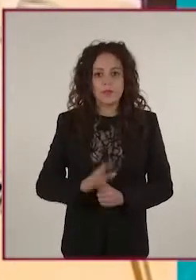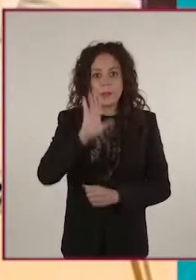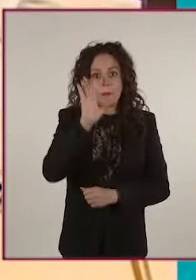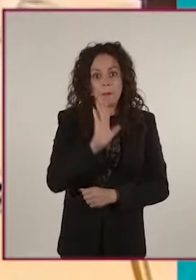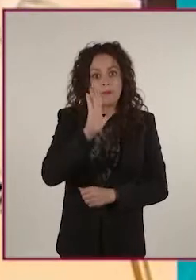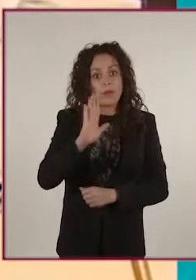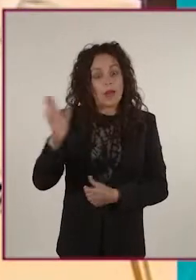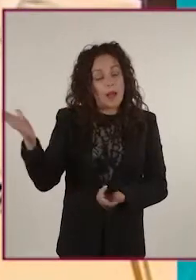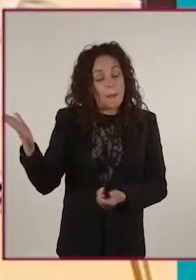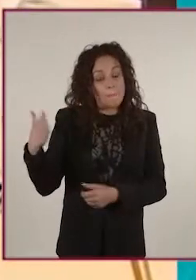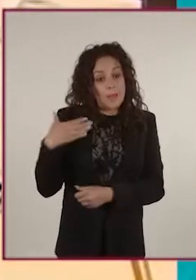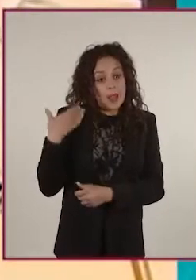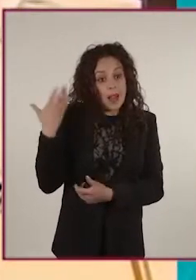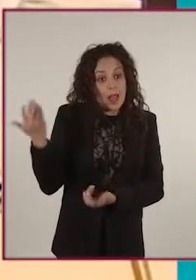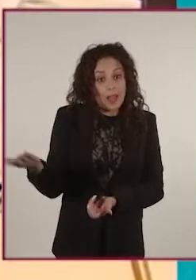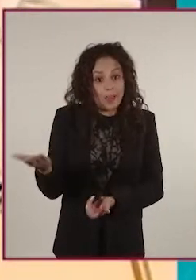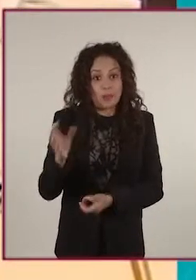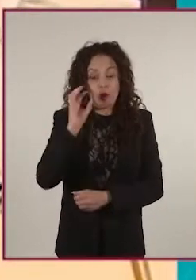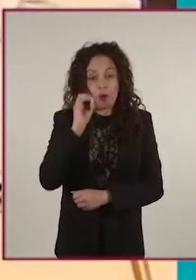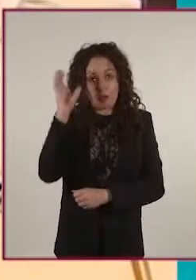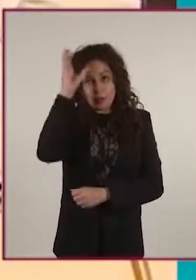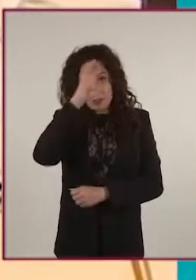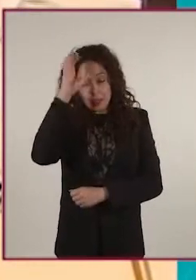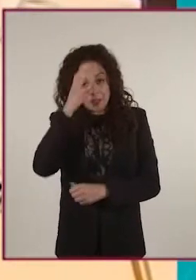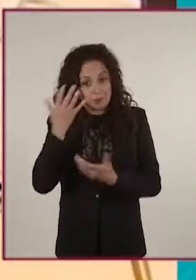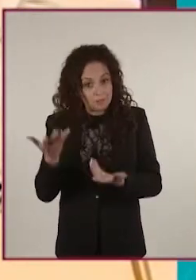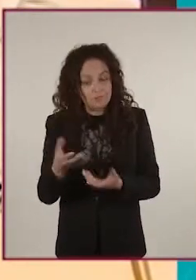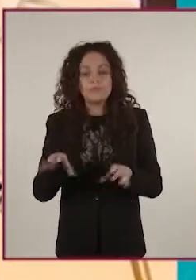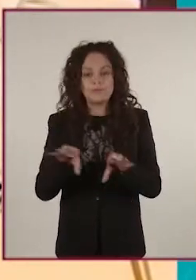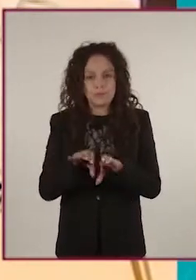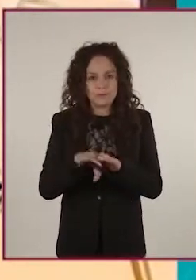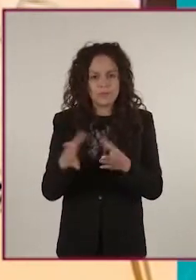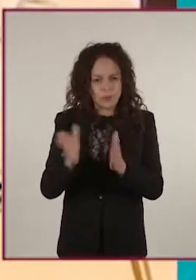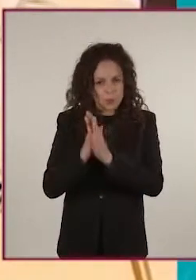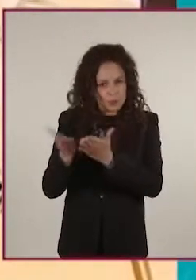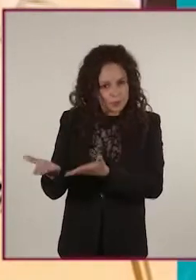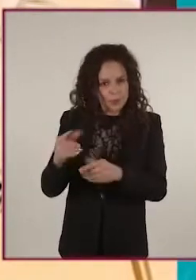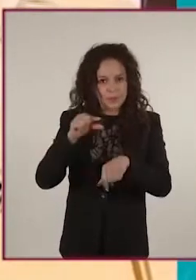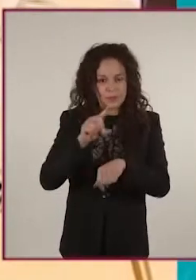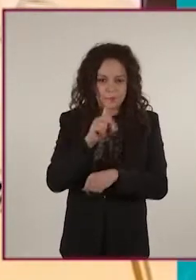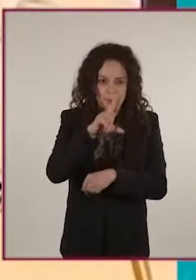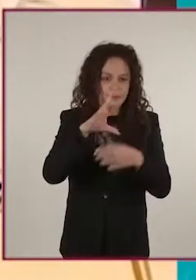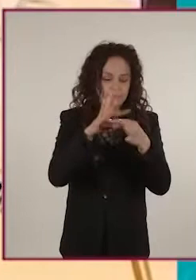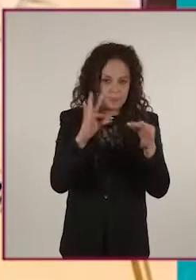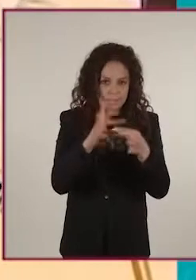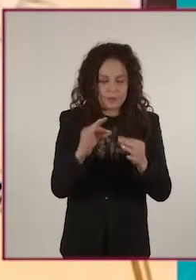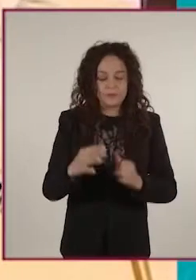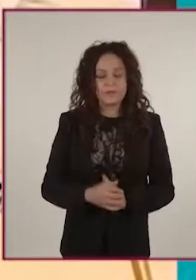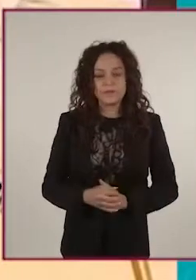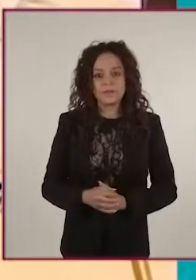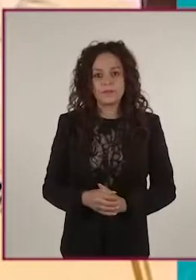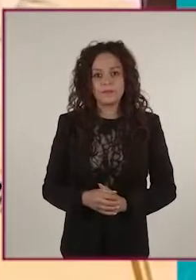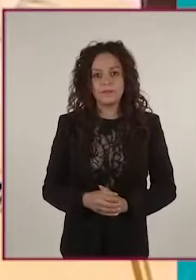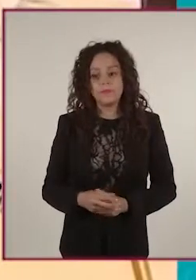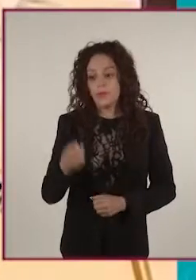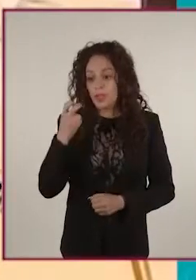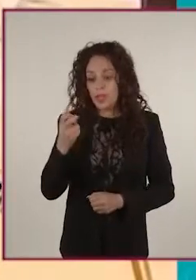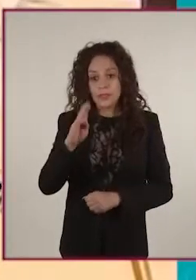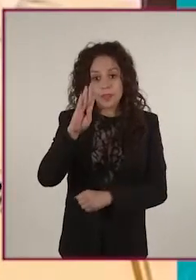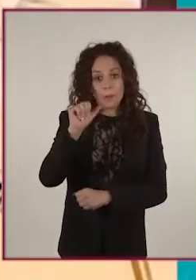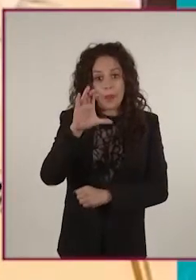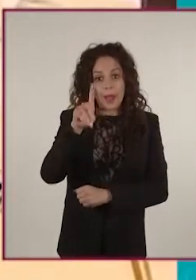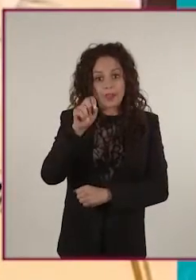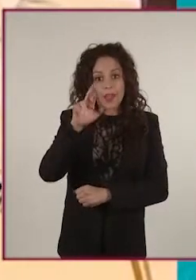los investigadores de la naturaleza o de la ciencia. Doctor, cuéntanos. Díganos un poquito cómo estas bacterias